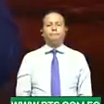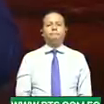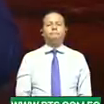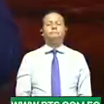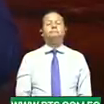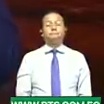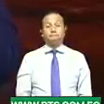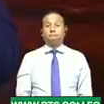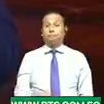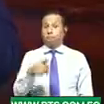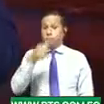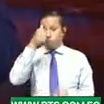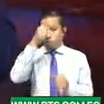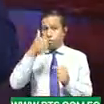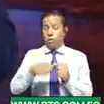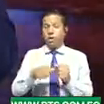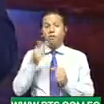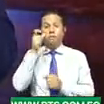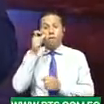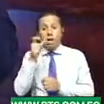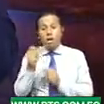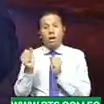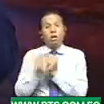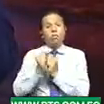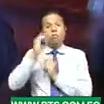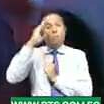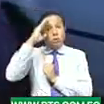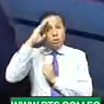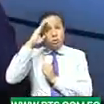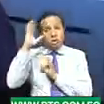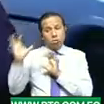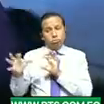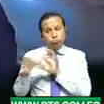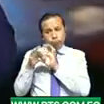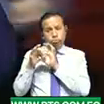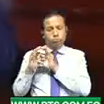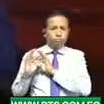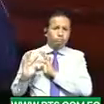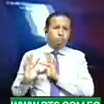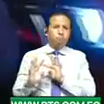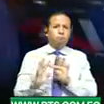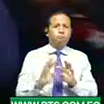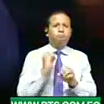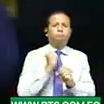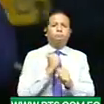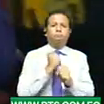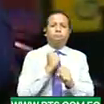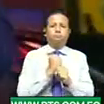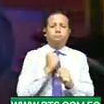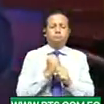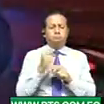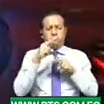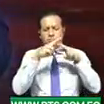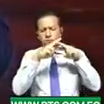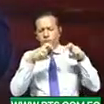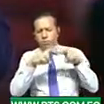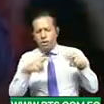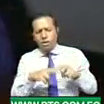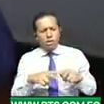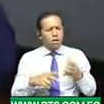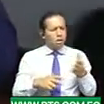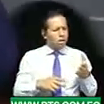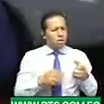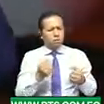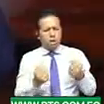hay que tomar en cuenta que la fiscalía y la policía están trabajando en conjunto para poder determinar quiénes fueron las personas o la